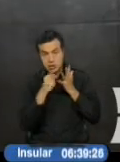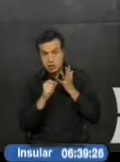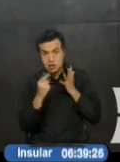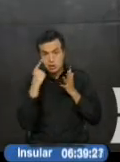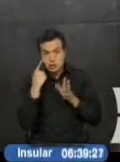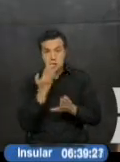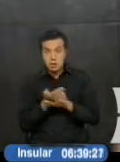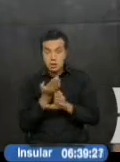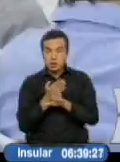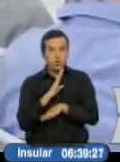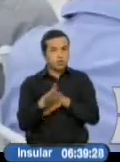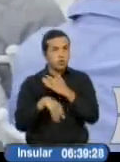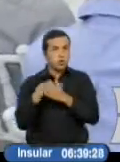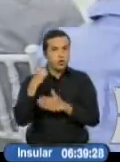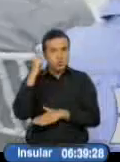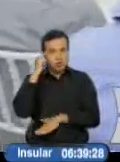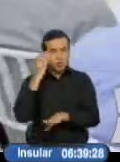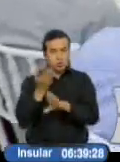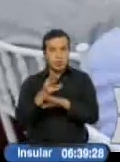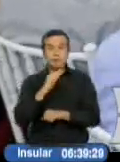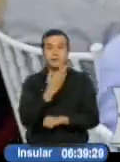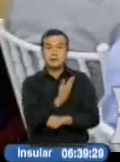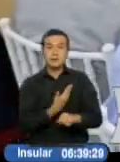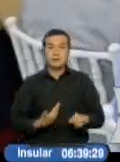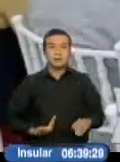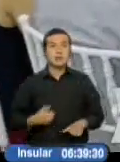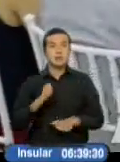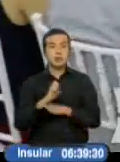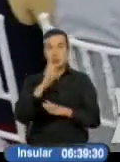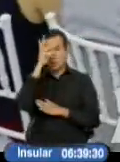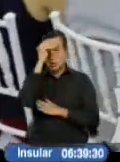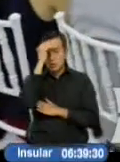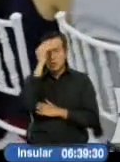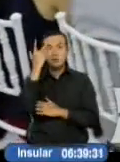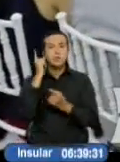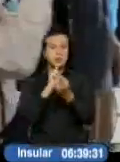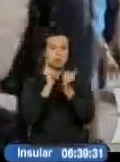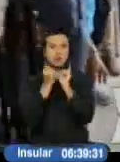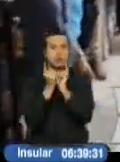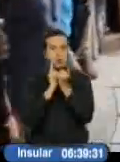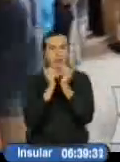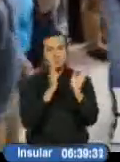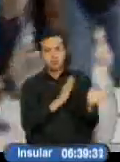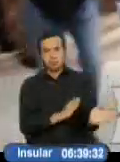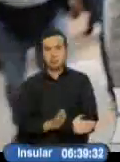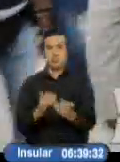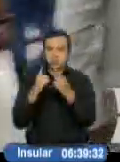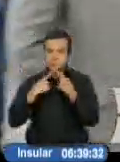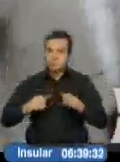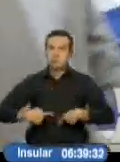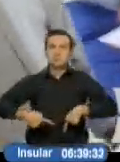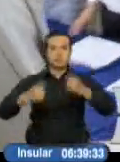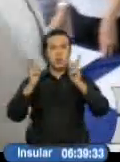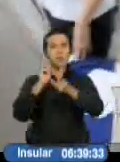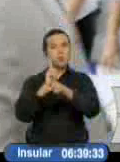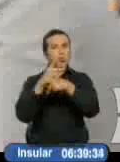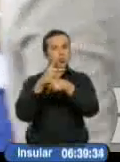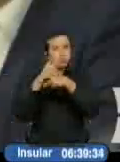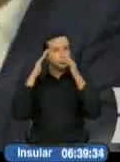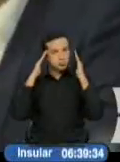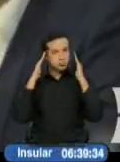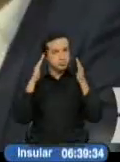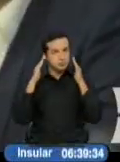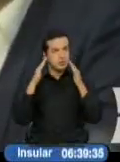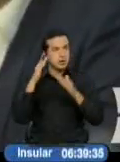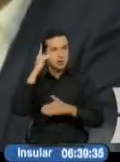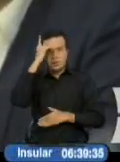a todo el gobierno. El vicepresidente de la República, Jorge Glass, estuvo en el encuentro y resaltó el acercamiento con los sectores productivos.